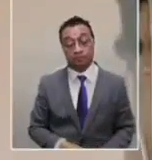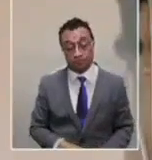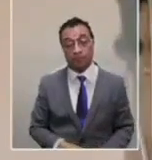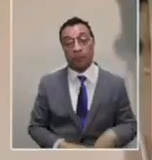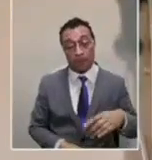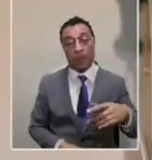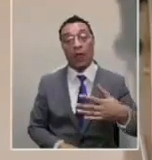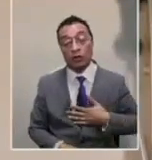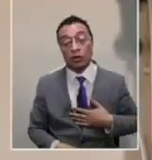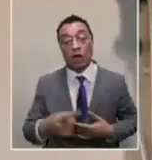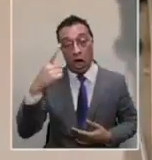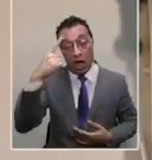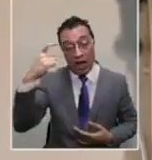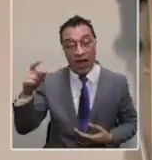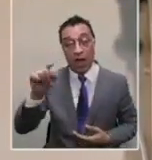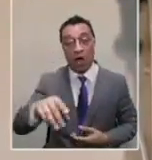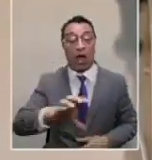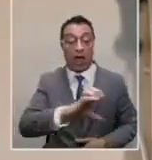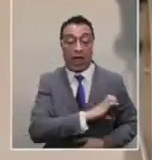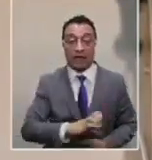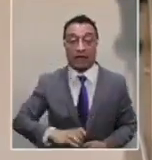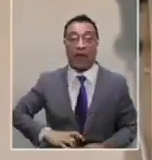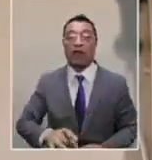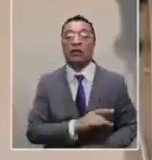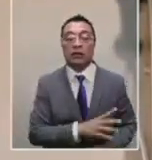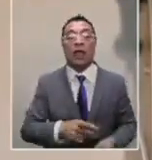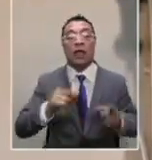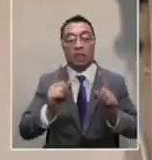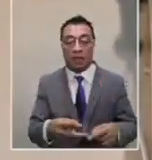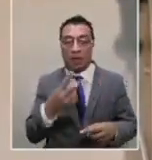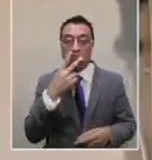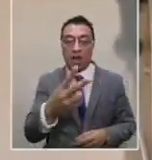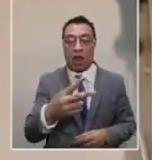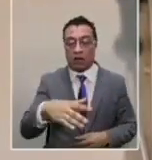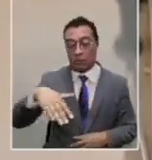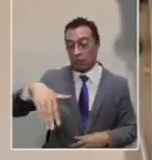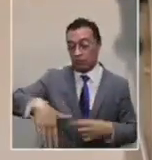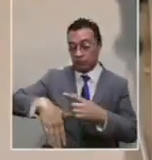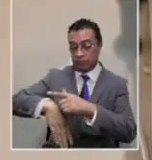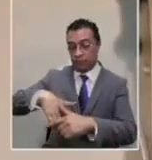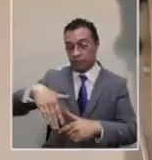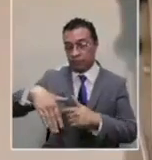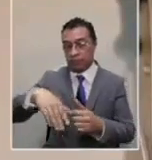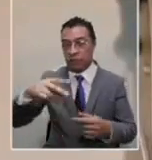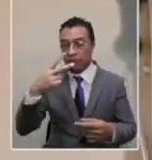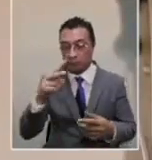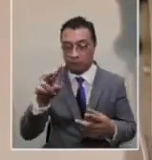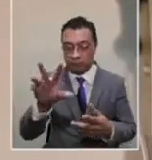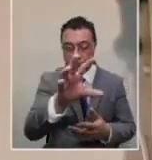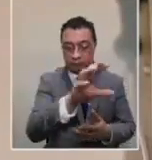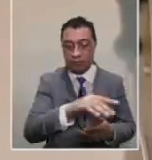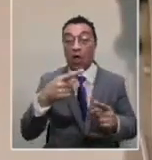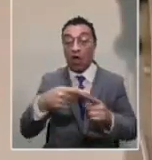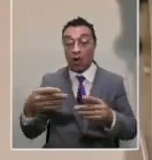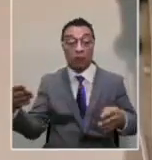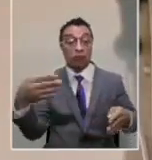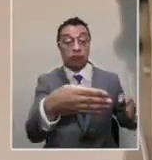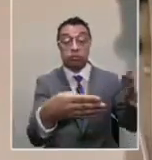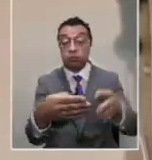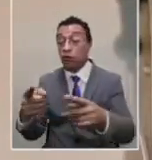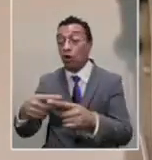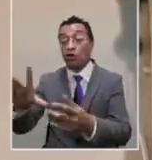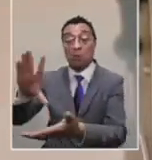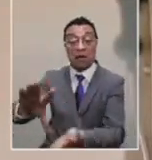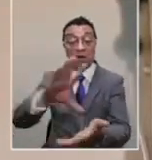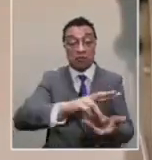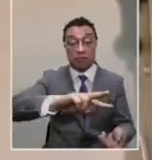que Chile, el Estado chileno, la sociedad chilena tiene que mirar a la región, ¿ya? Porque la particularidad de los flujos migratorios